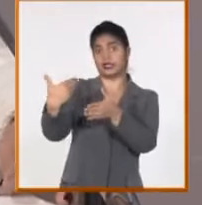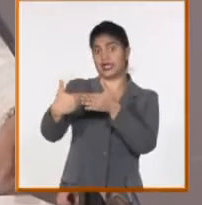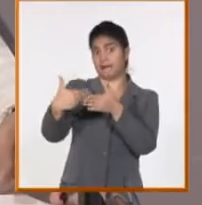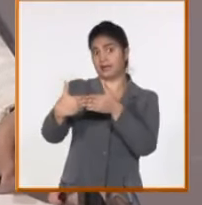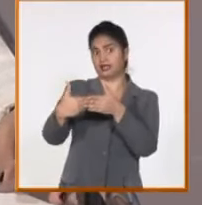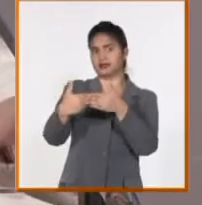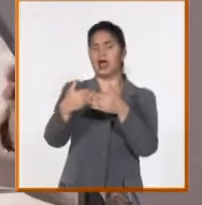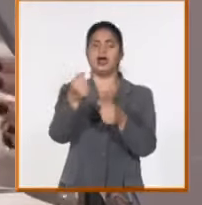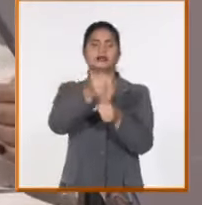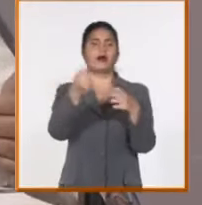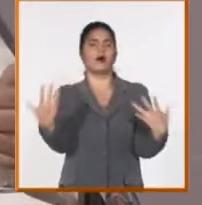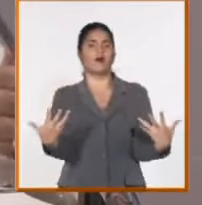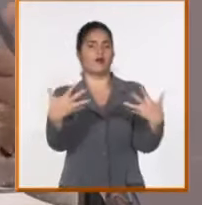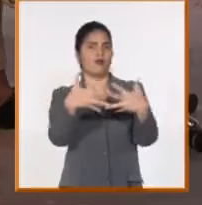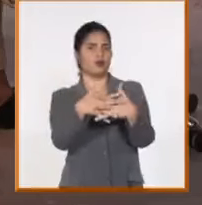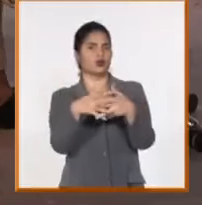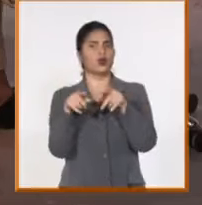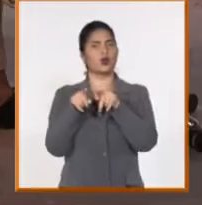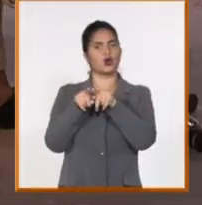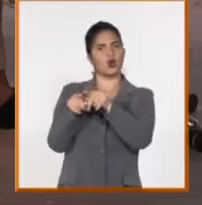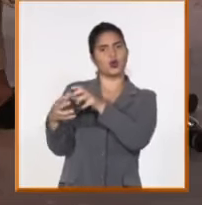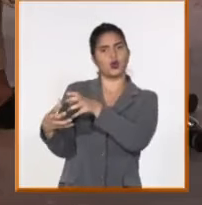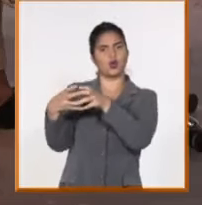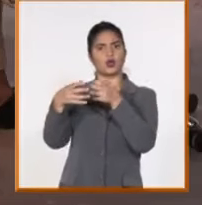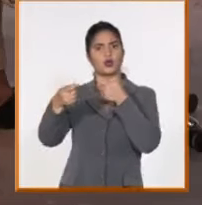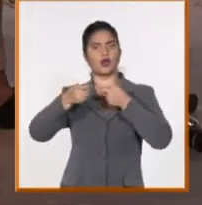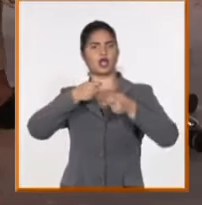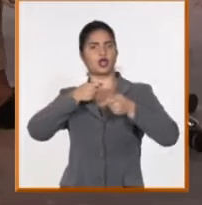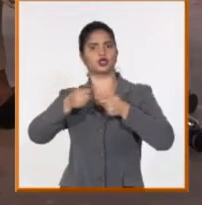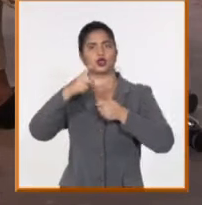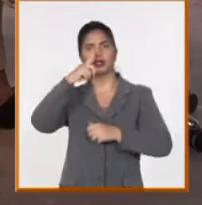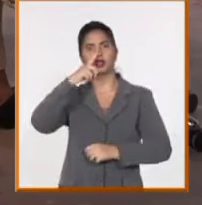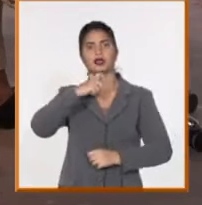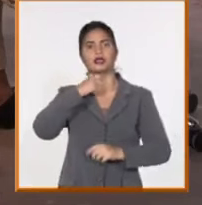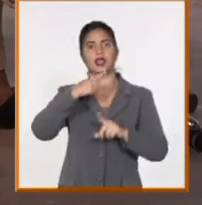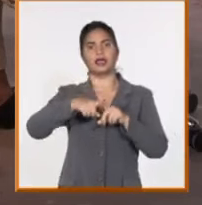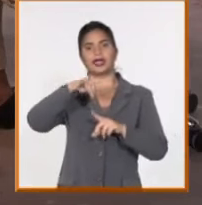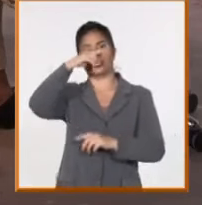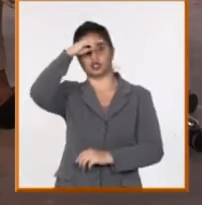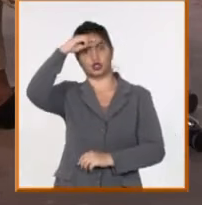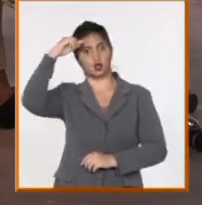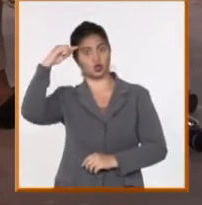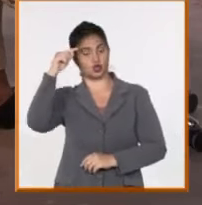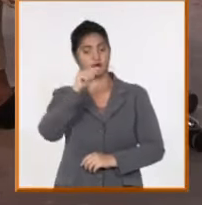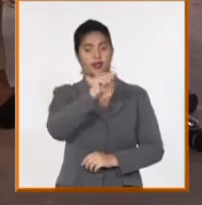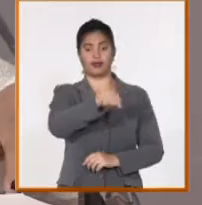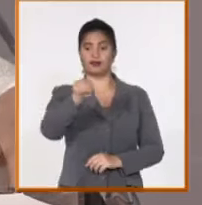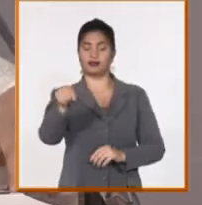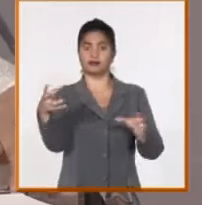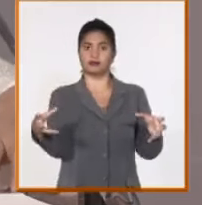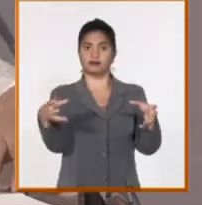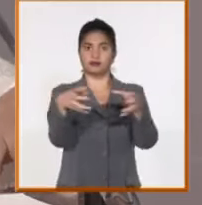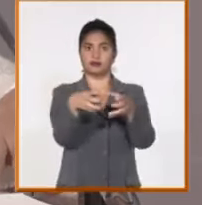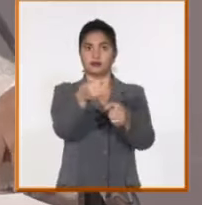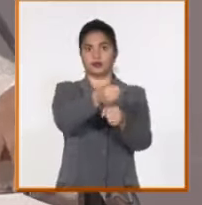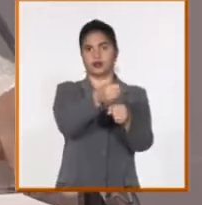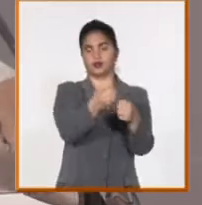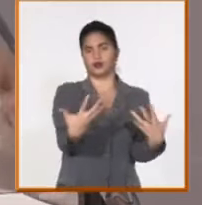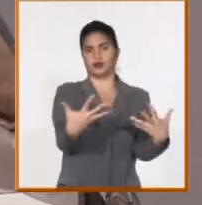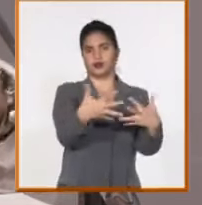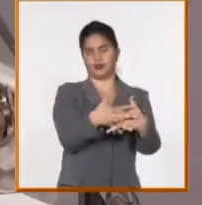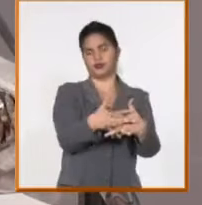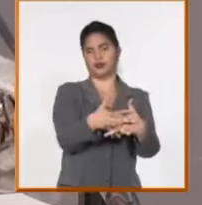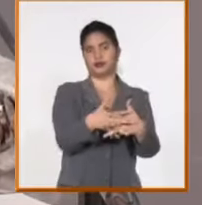de Conjunto con el grupo negociador de Nexus y con y entre los accionistas para asegurar una autogestión financiera donde